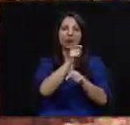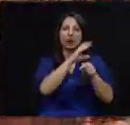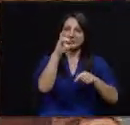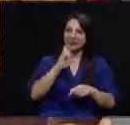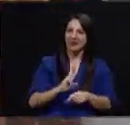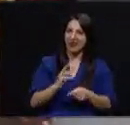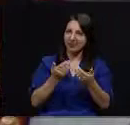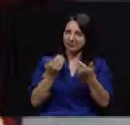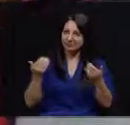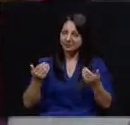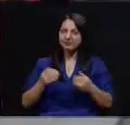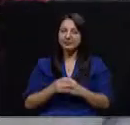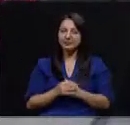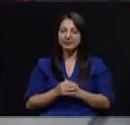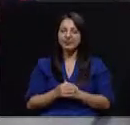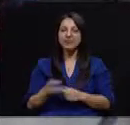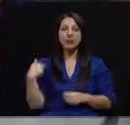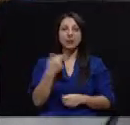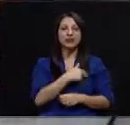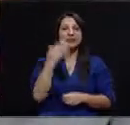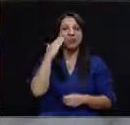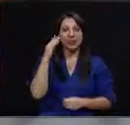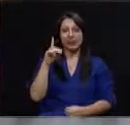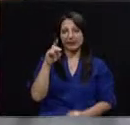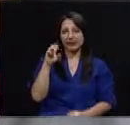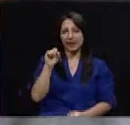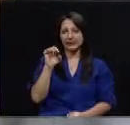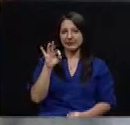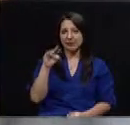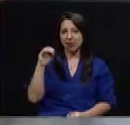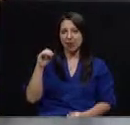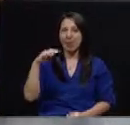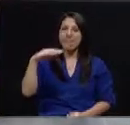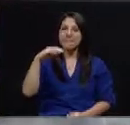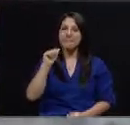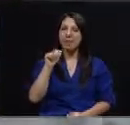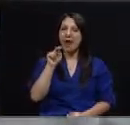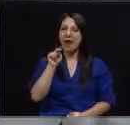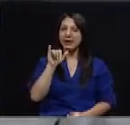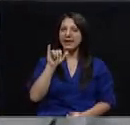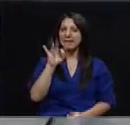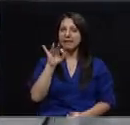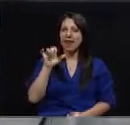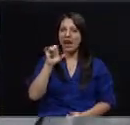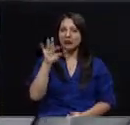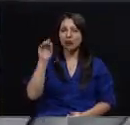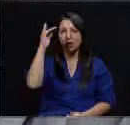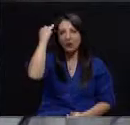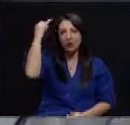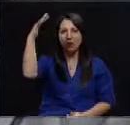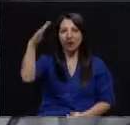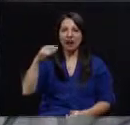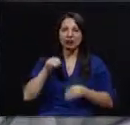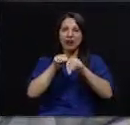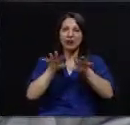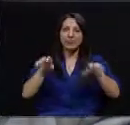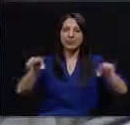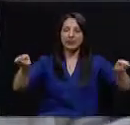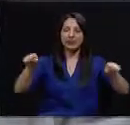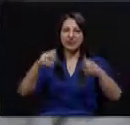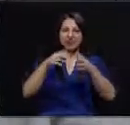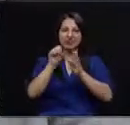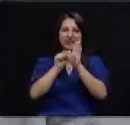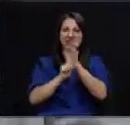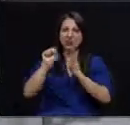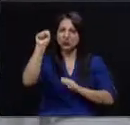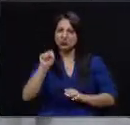Costa Rica. Sabemos que el Destino Manifiesto, que era una corriente filosófica expansionista de los estados